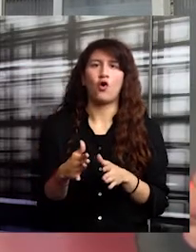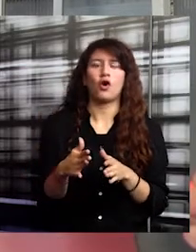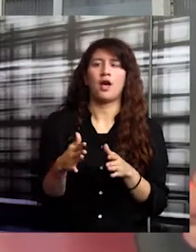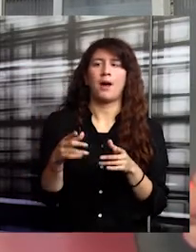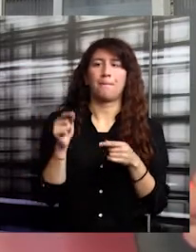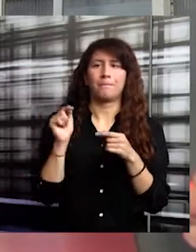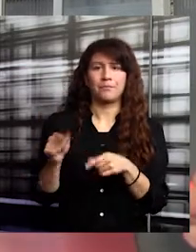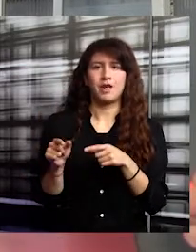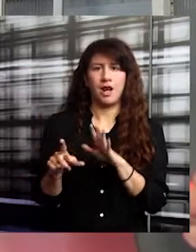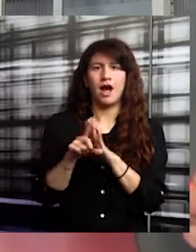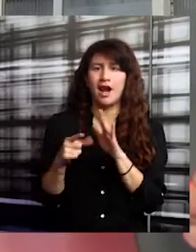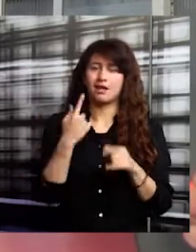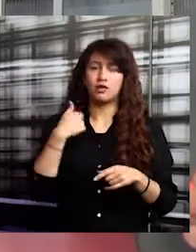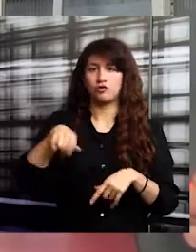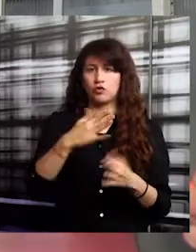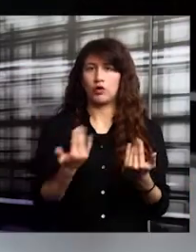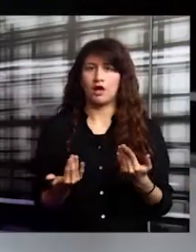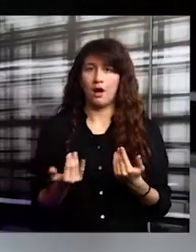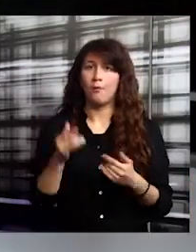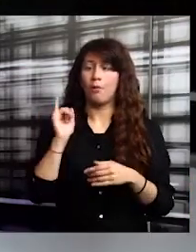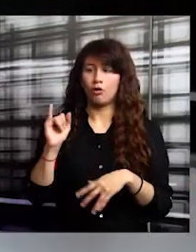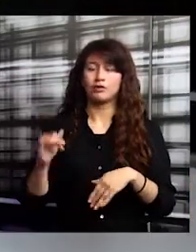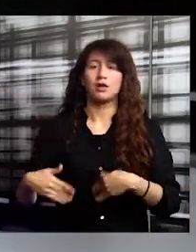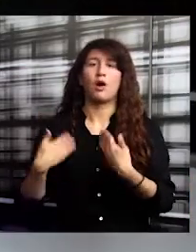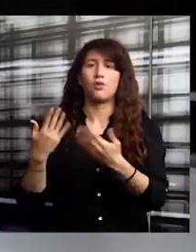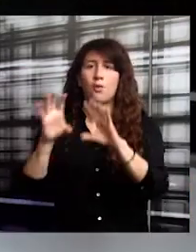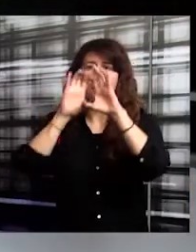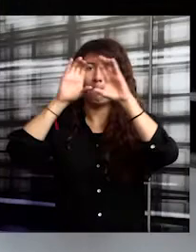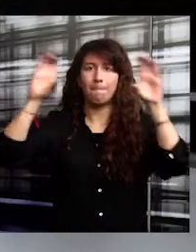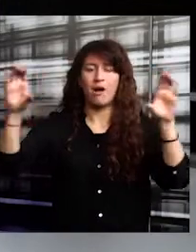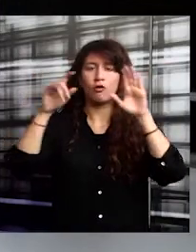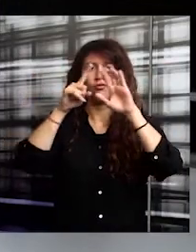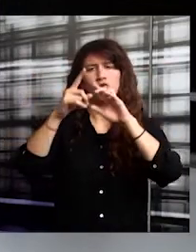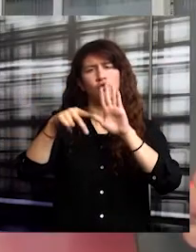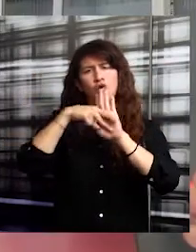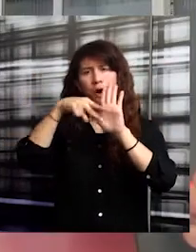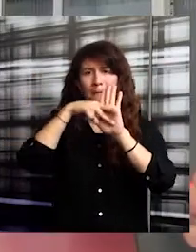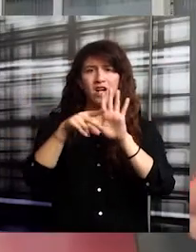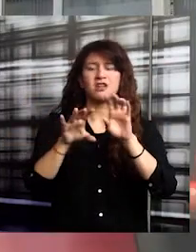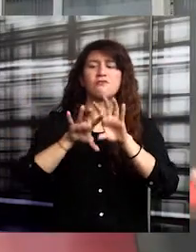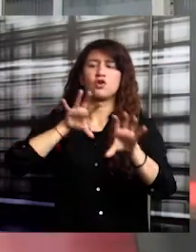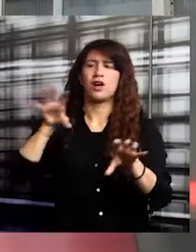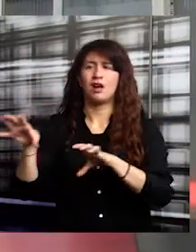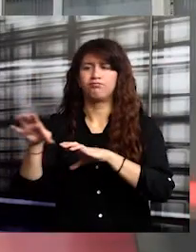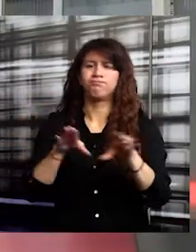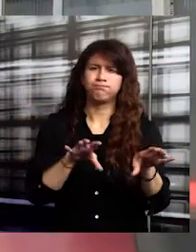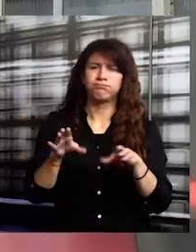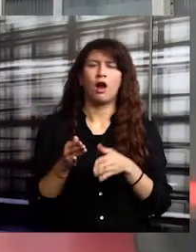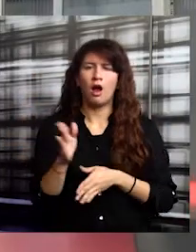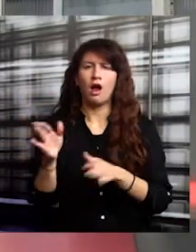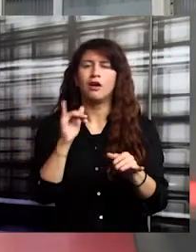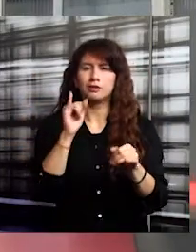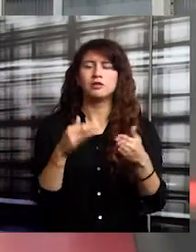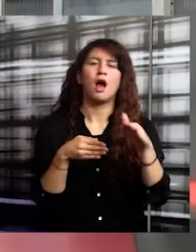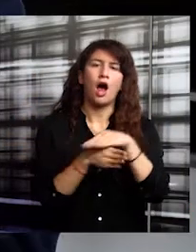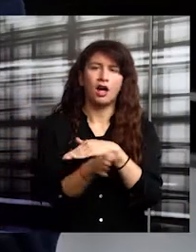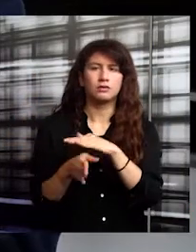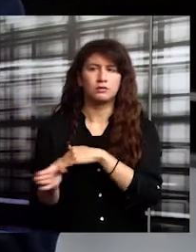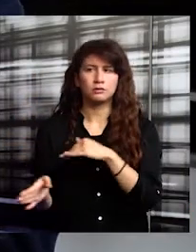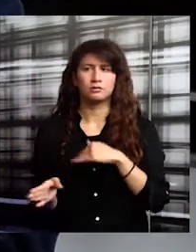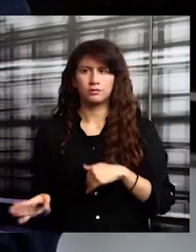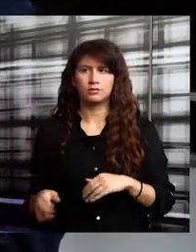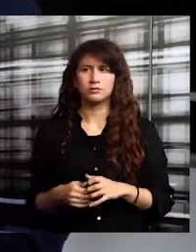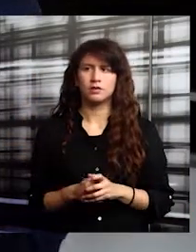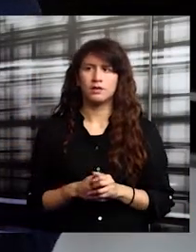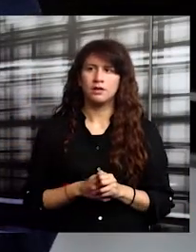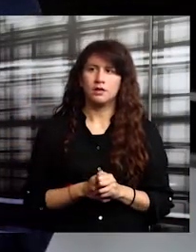normativo en ciertas áreas que la hace más viable las modificaciones legales. Perfecto. Entremos de lleno a